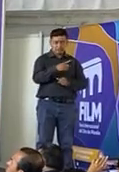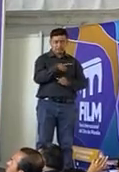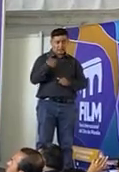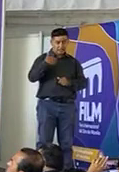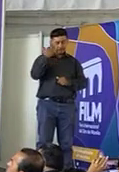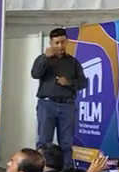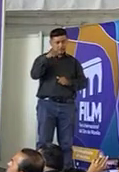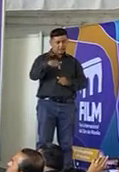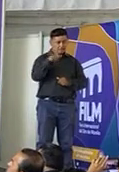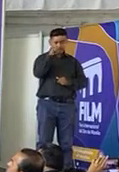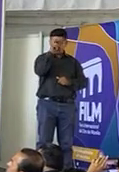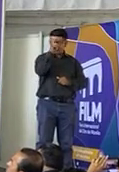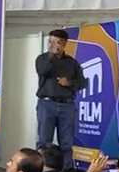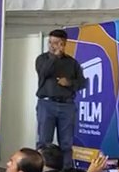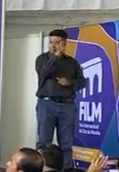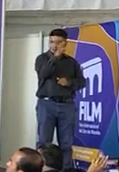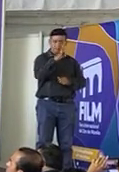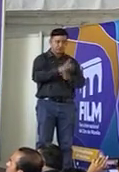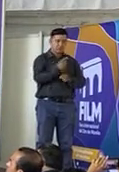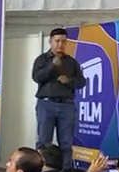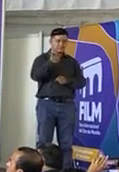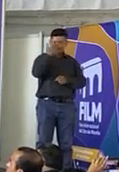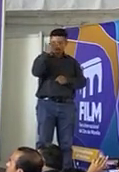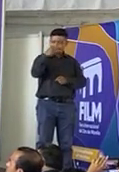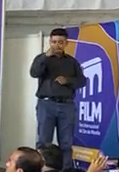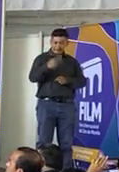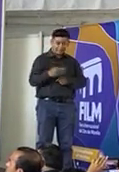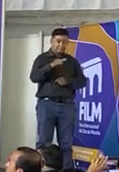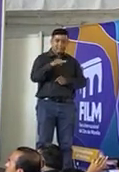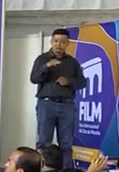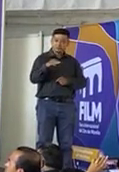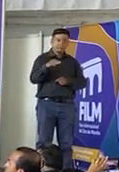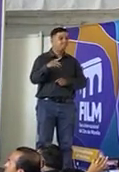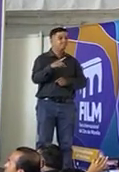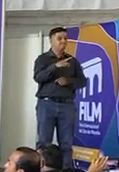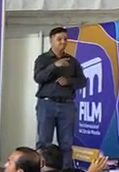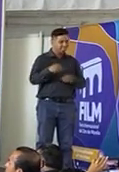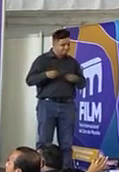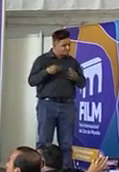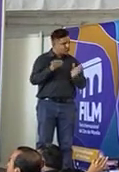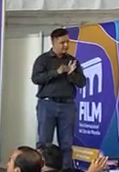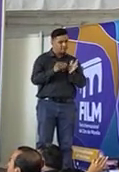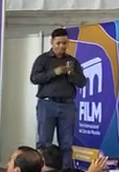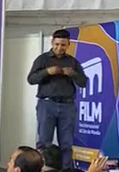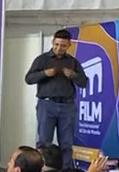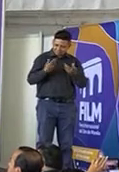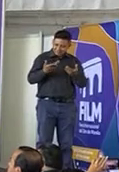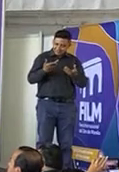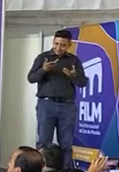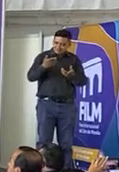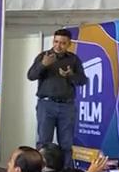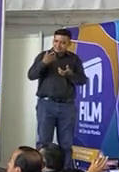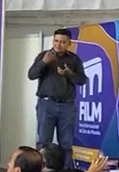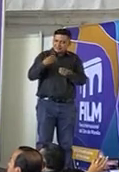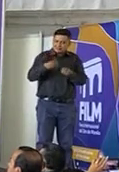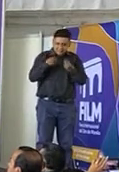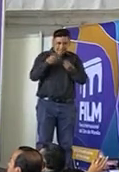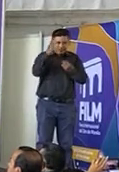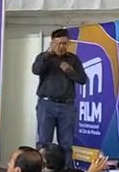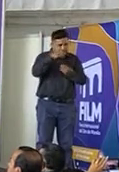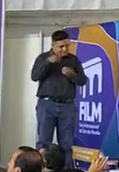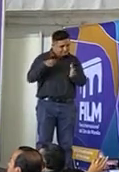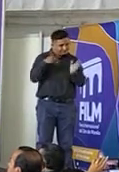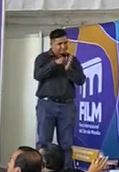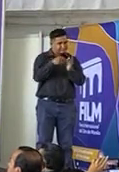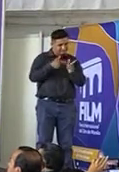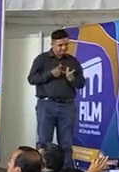viviendo una situación muy difícil, porque sabemos que en Michoacán vive la cultura, viva la cultura, y los